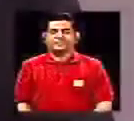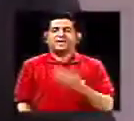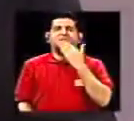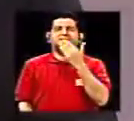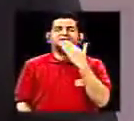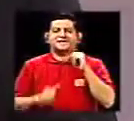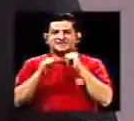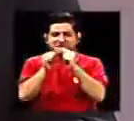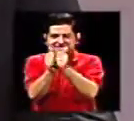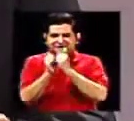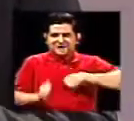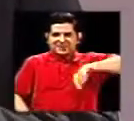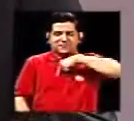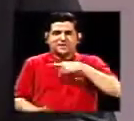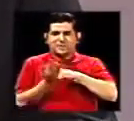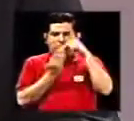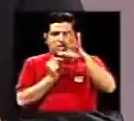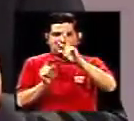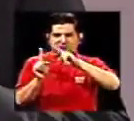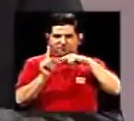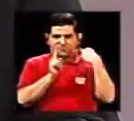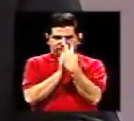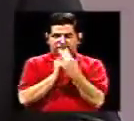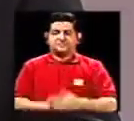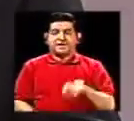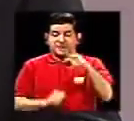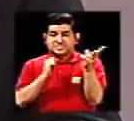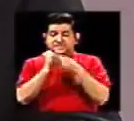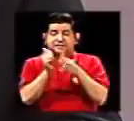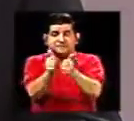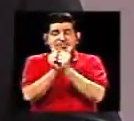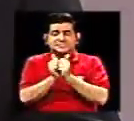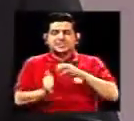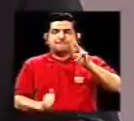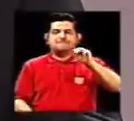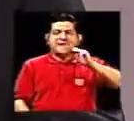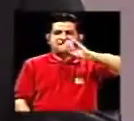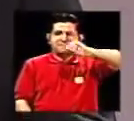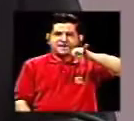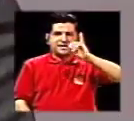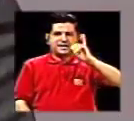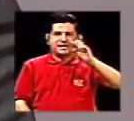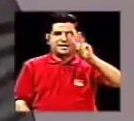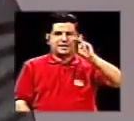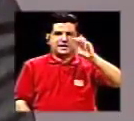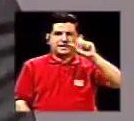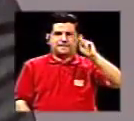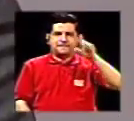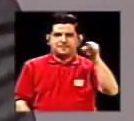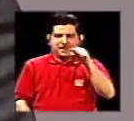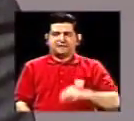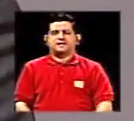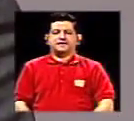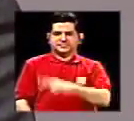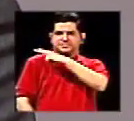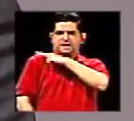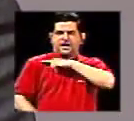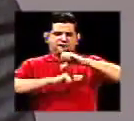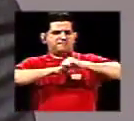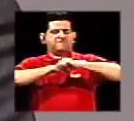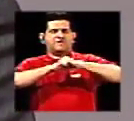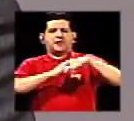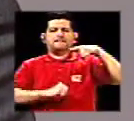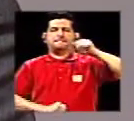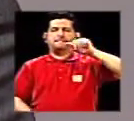Gracias por continuar con nosotros en su programa Puntos de Vista. En esta ocasión nos acompaña don Melvin Jiménez, jefe de campaña del Partido Acción